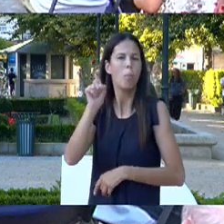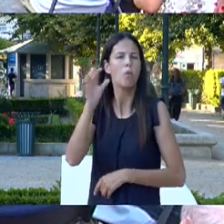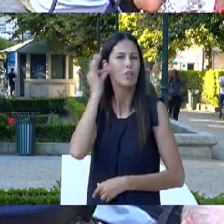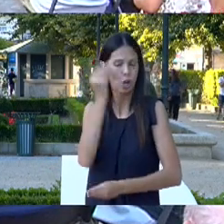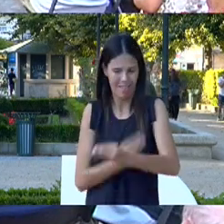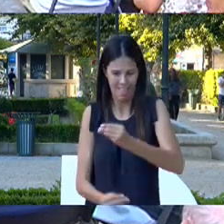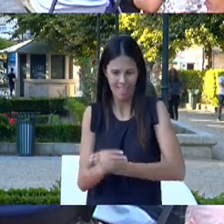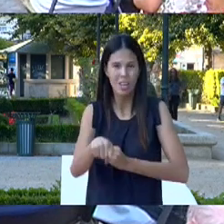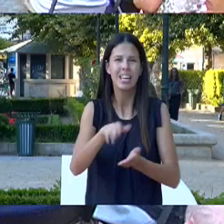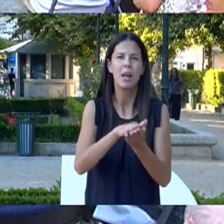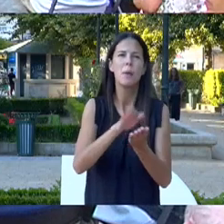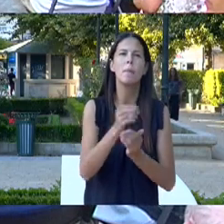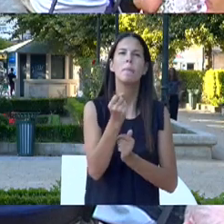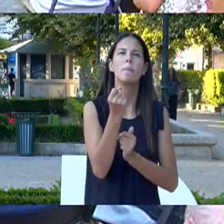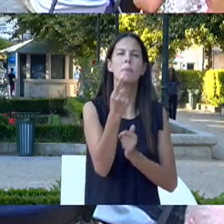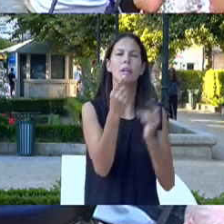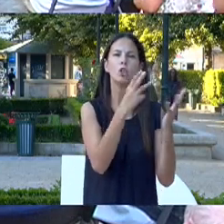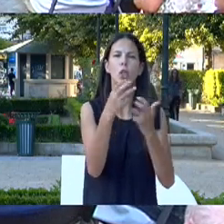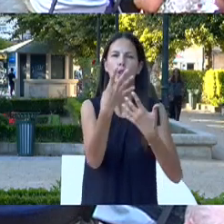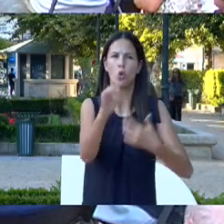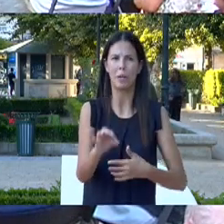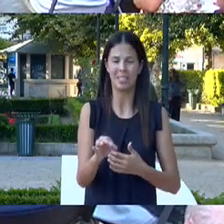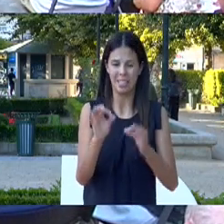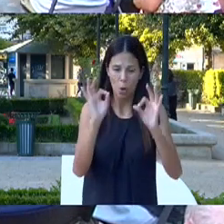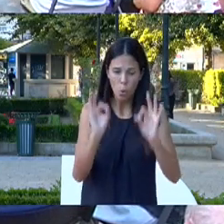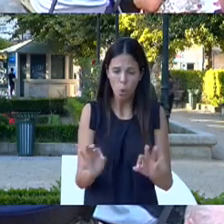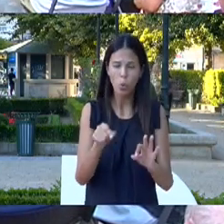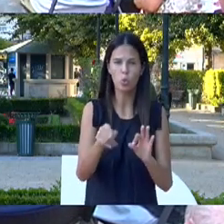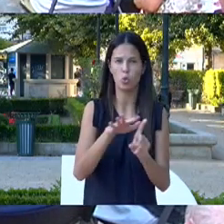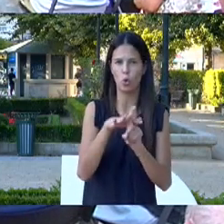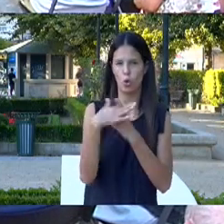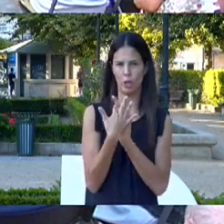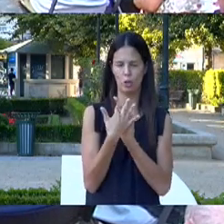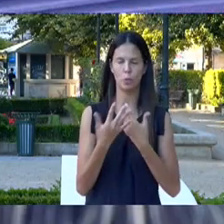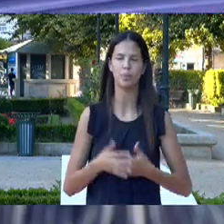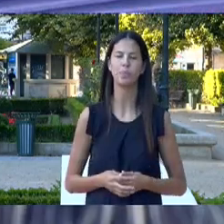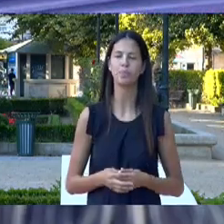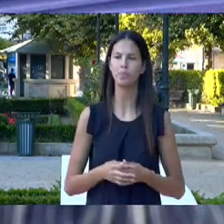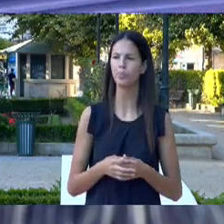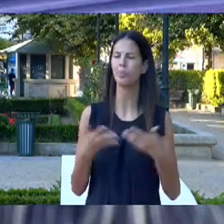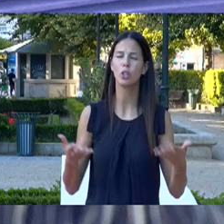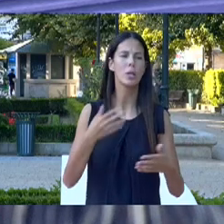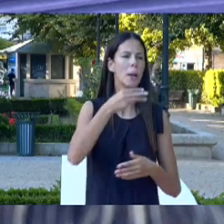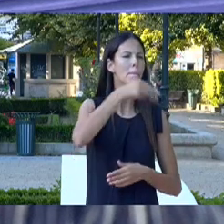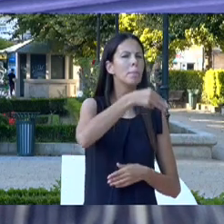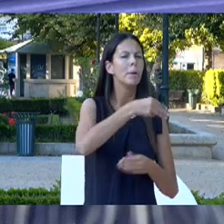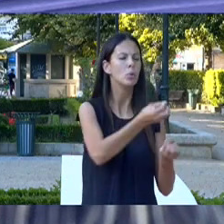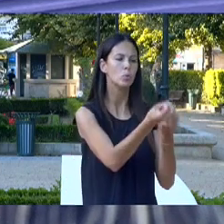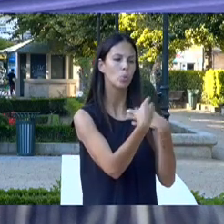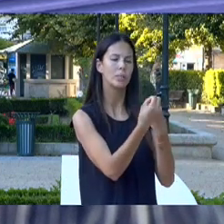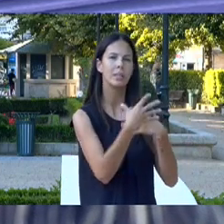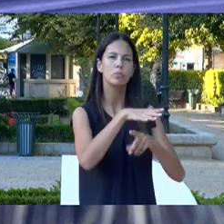en Redondela, en 1890, non? Xusto nese contexto. Manuel, fálanos do